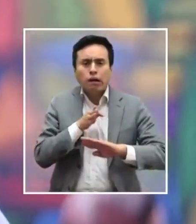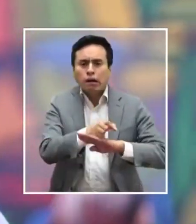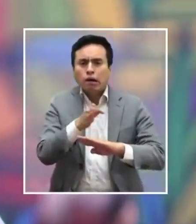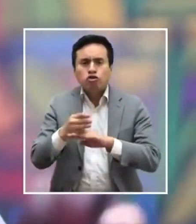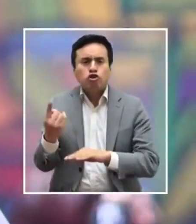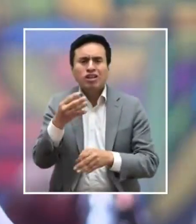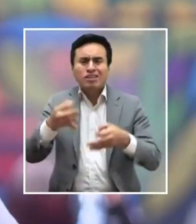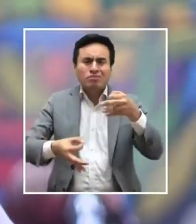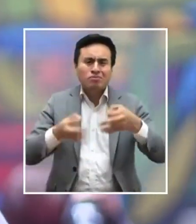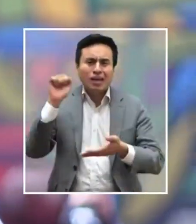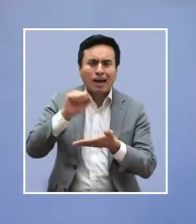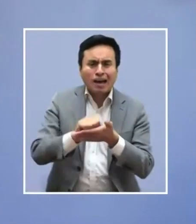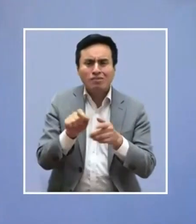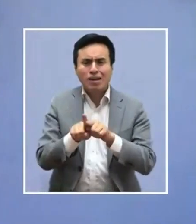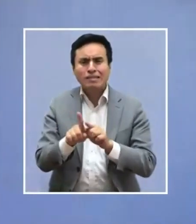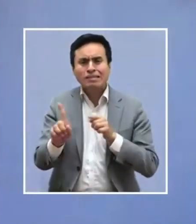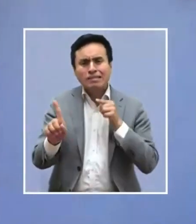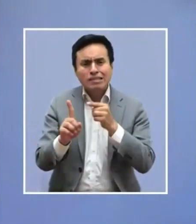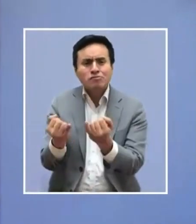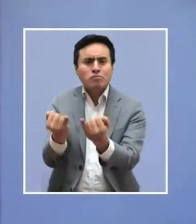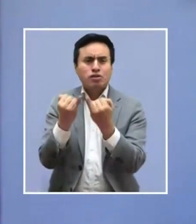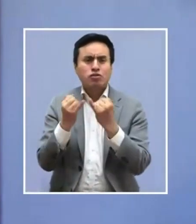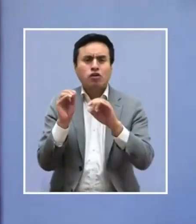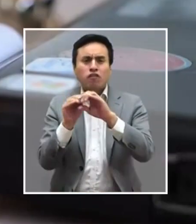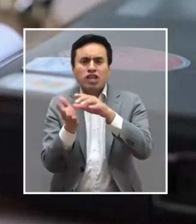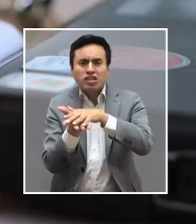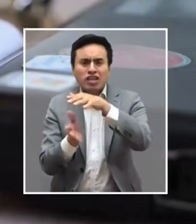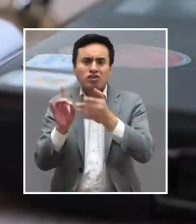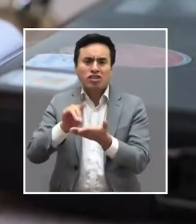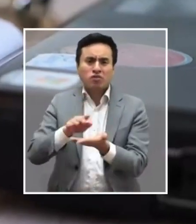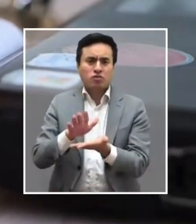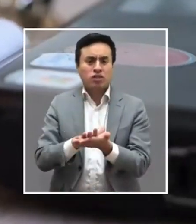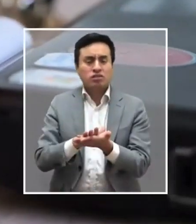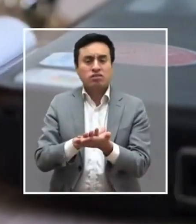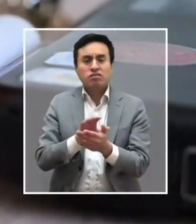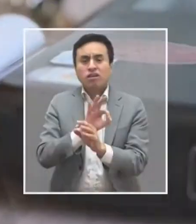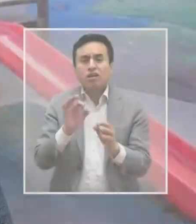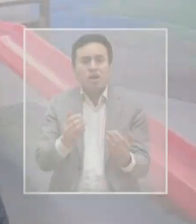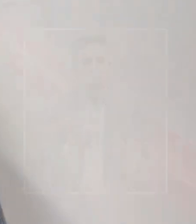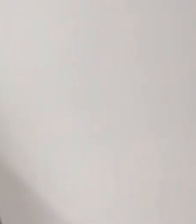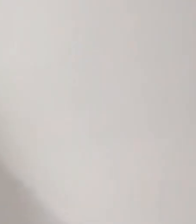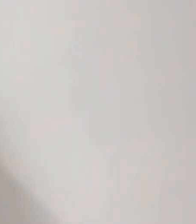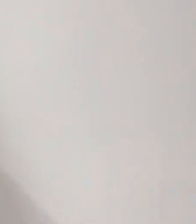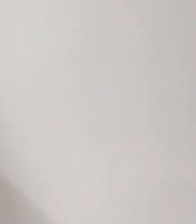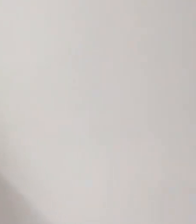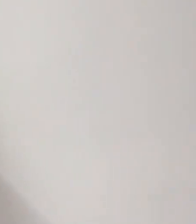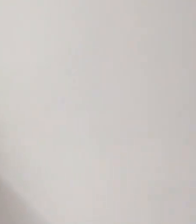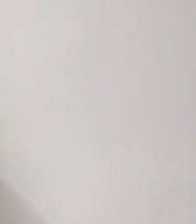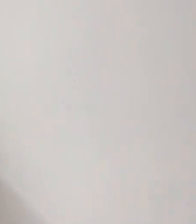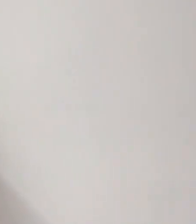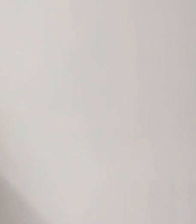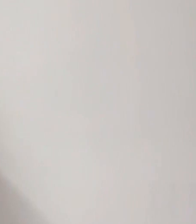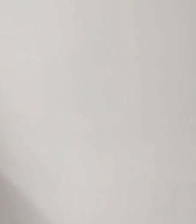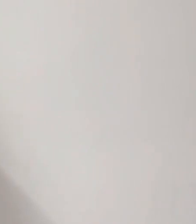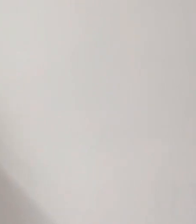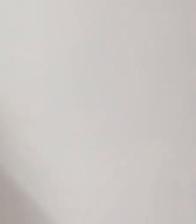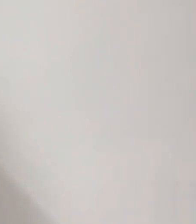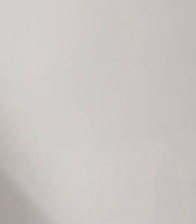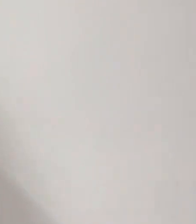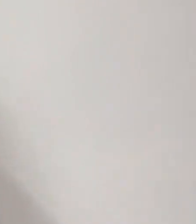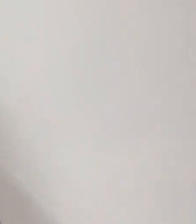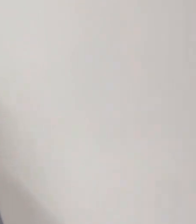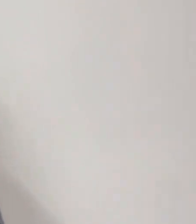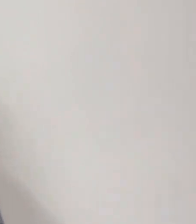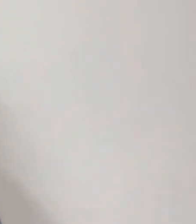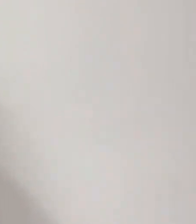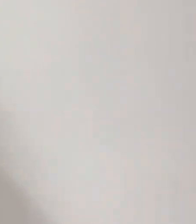que hizo la Seremi de Derechos Humanos de la región de Valparaíso. A un año de la implementación de la Ley de Responsabilidad